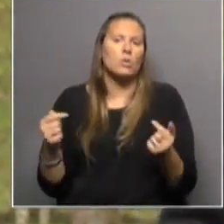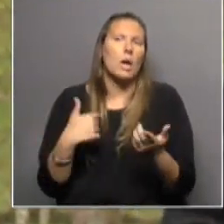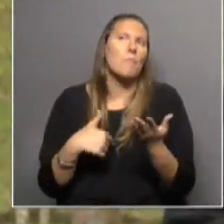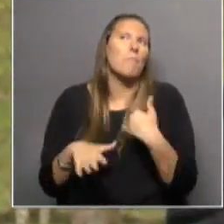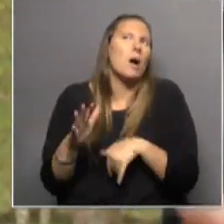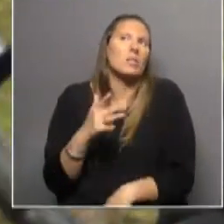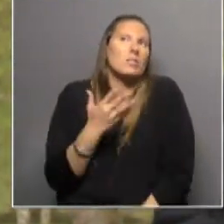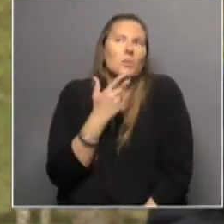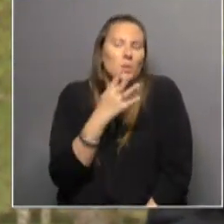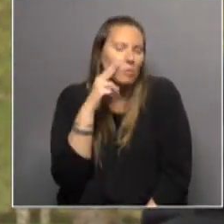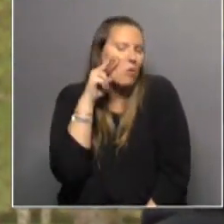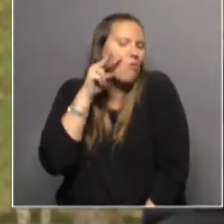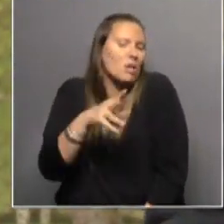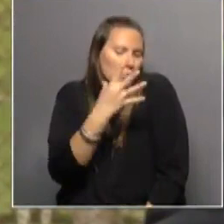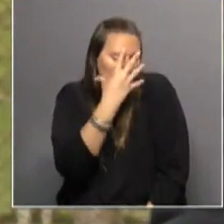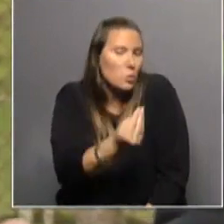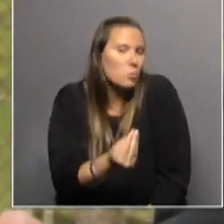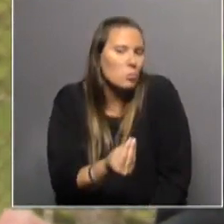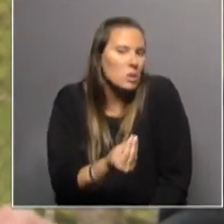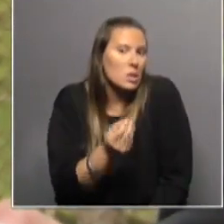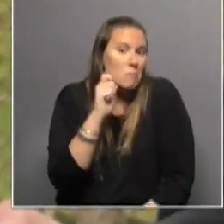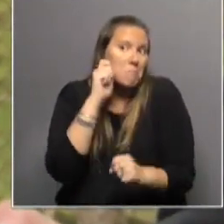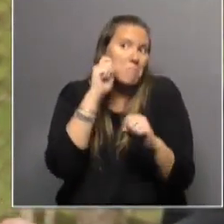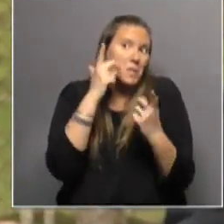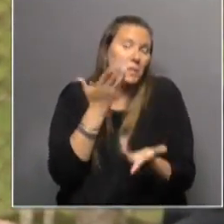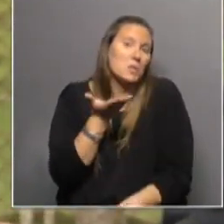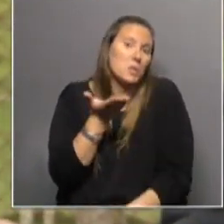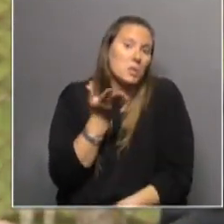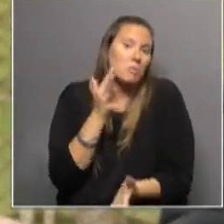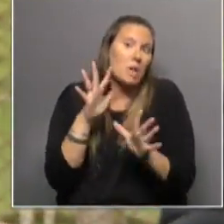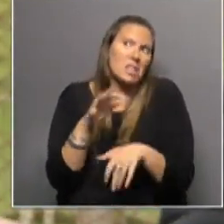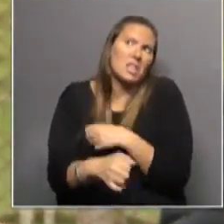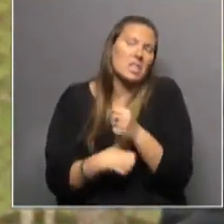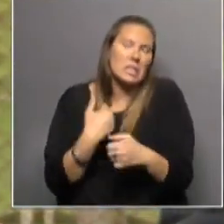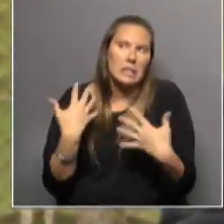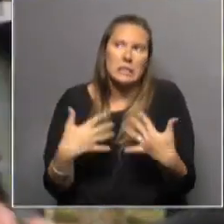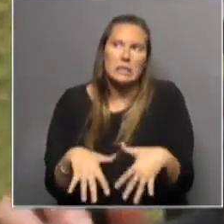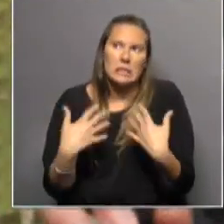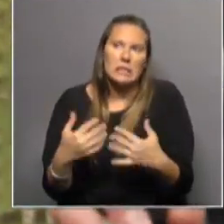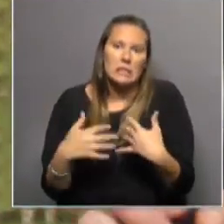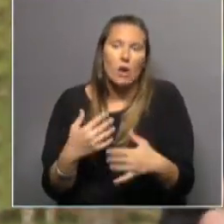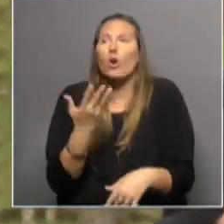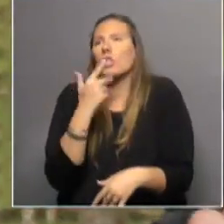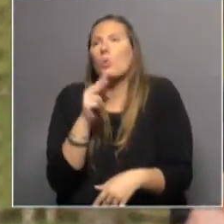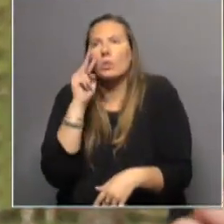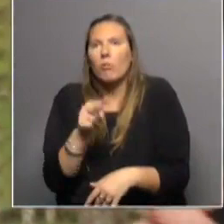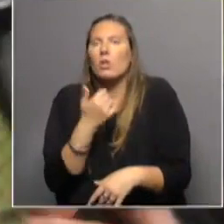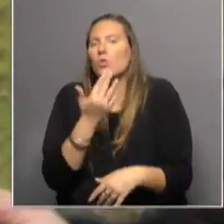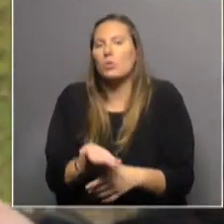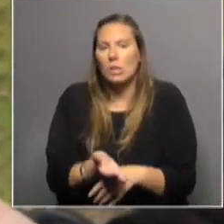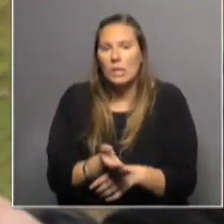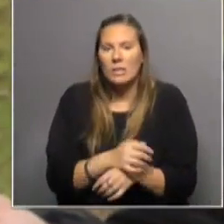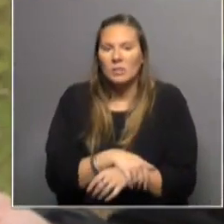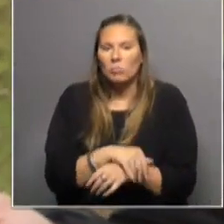llamar la atención ver? Que me llame la atención ver, después de tanto tiempo, este... Que te guste, que te guste, puede ser algo...